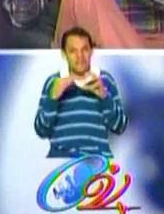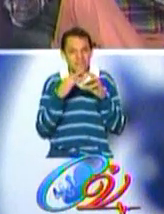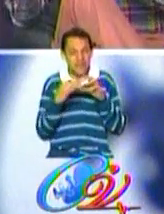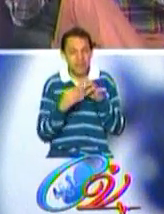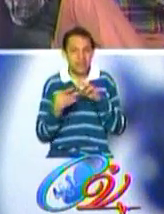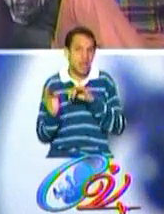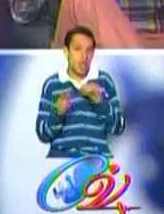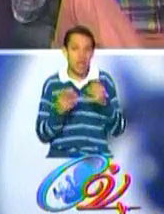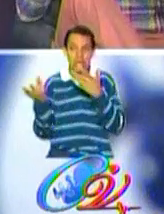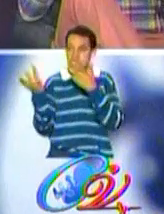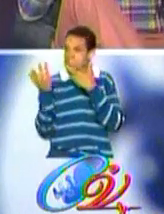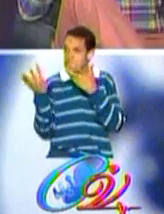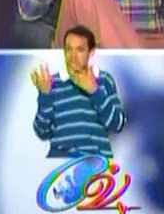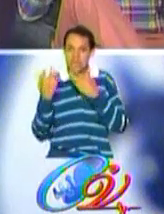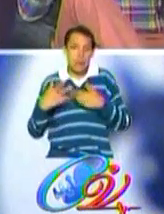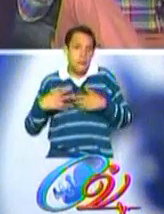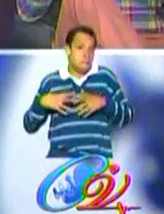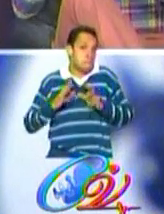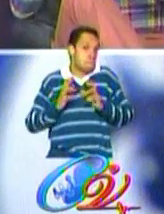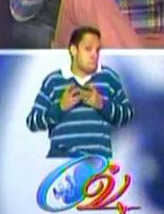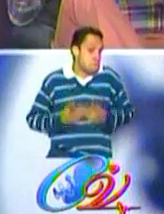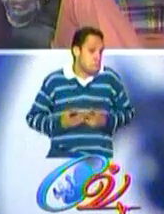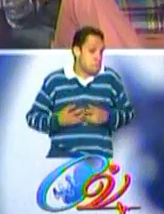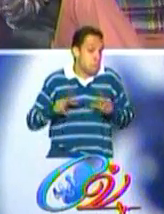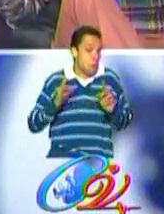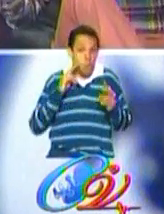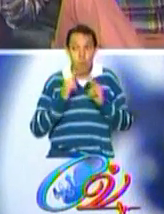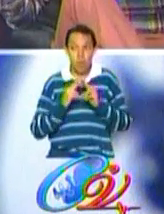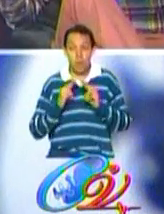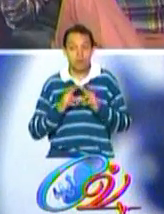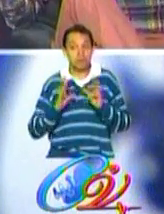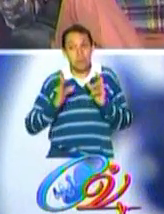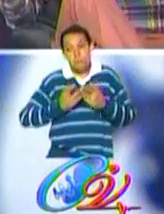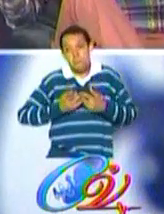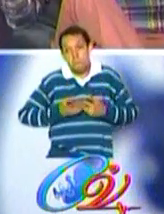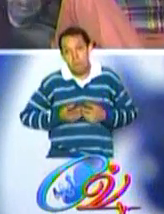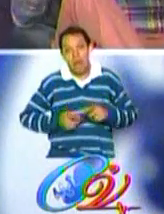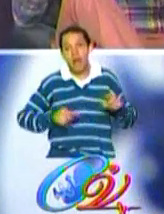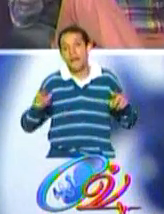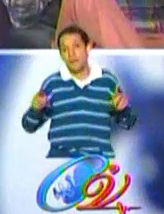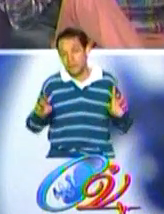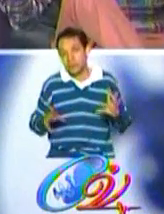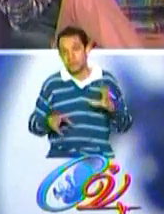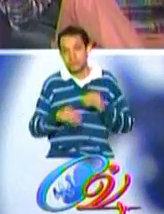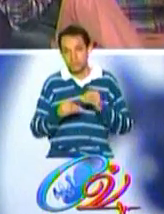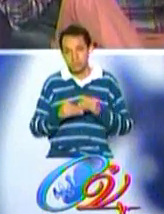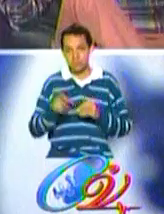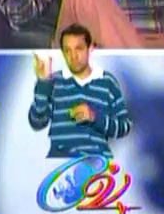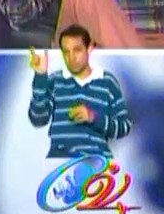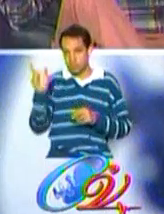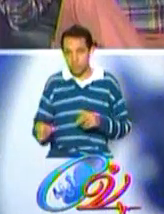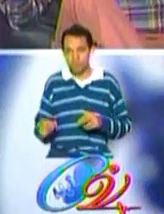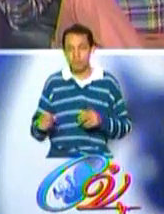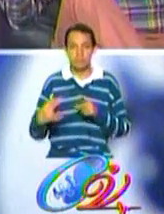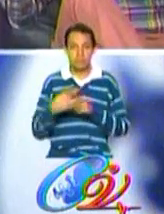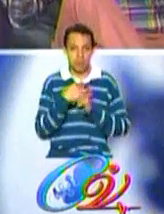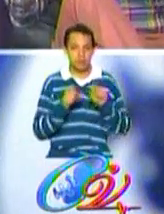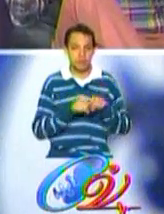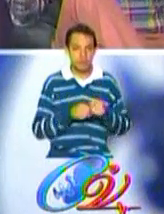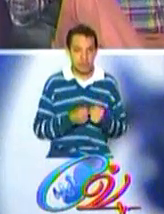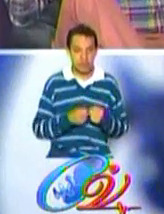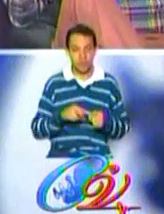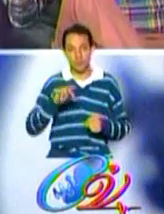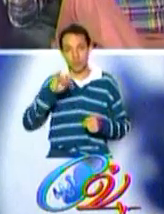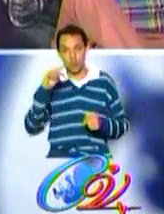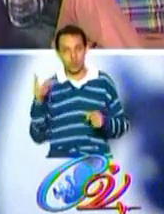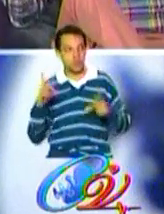método diagnóstico, entonces no lo pensamos, entonces no lo diagnosticamos, por lo tanto el paciente queda maltratado. Vamos con la otra